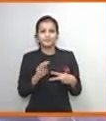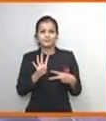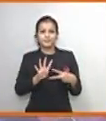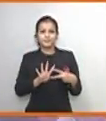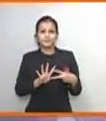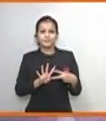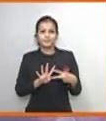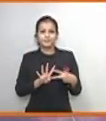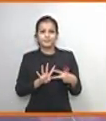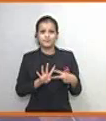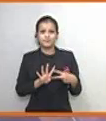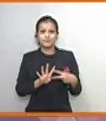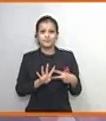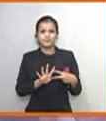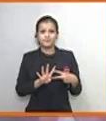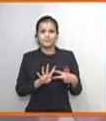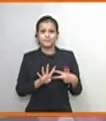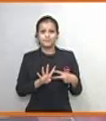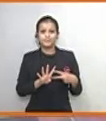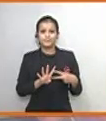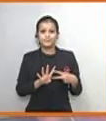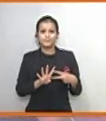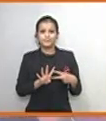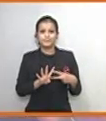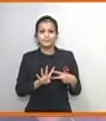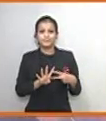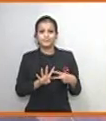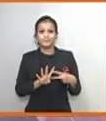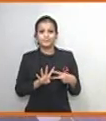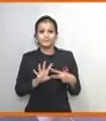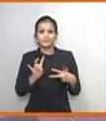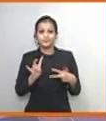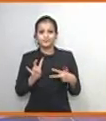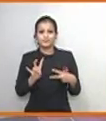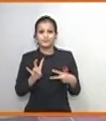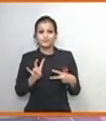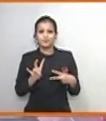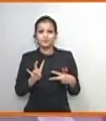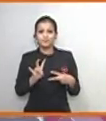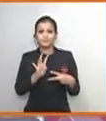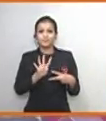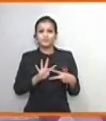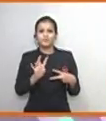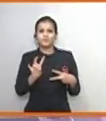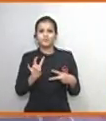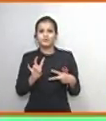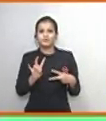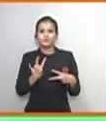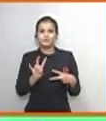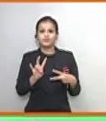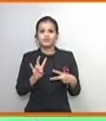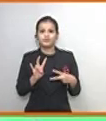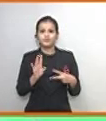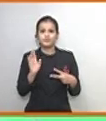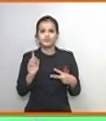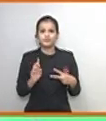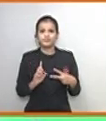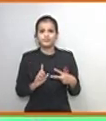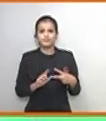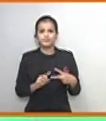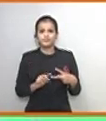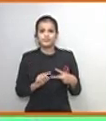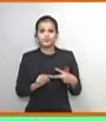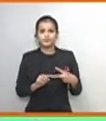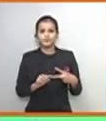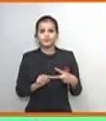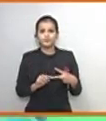4, segundo dígito, suerte. Y este es el 7, primer número ganador, 47. Segundo número ganador,